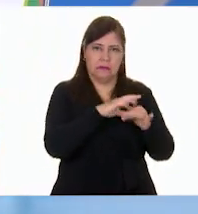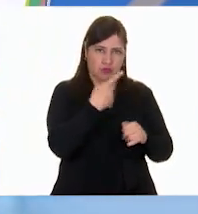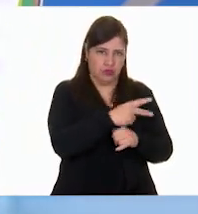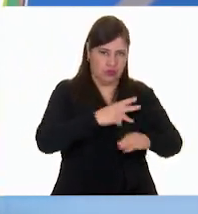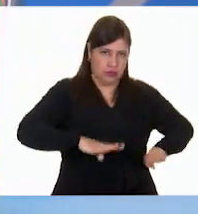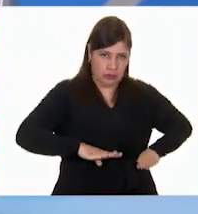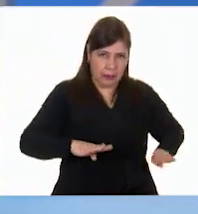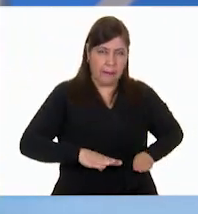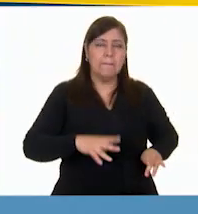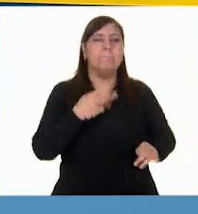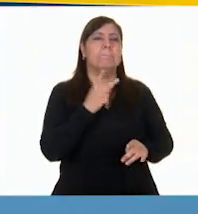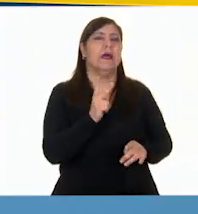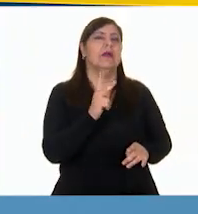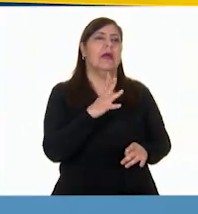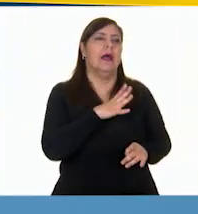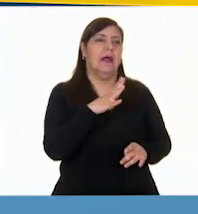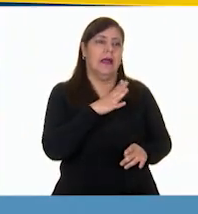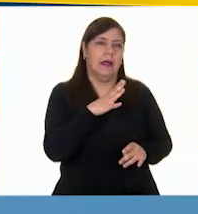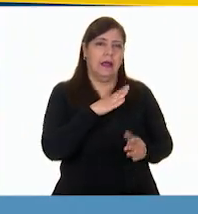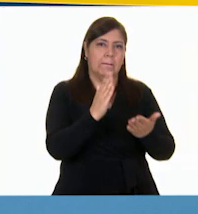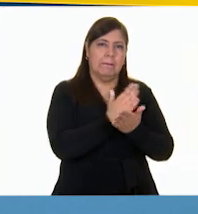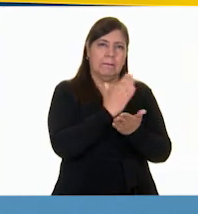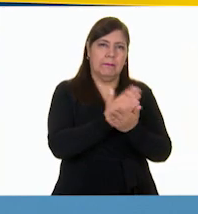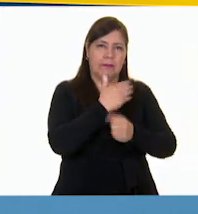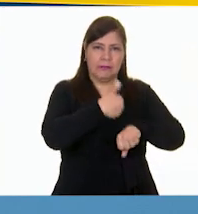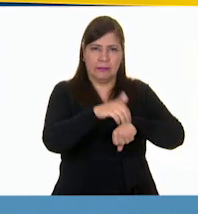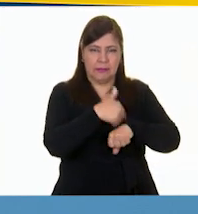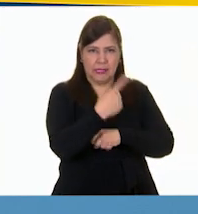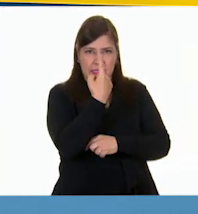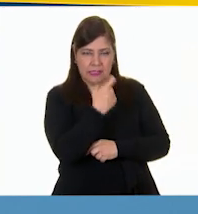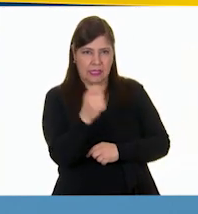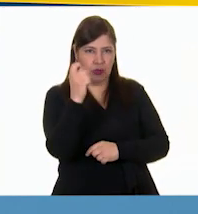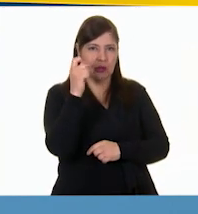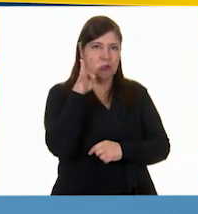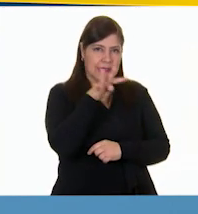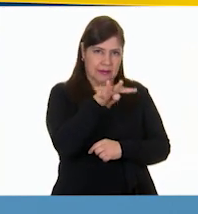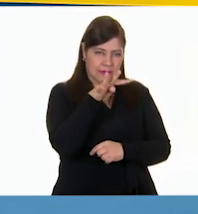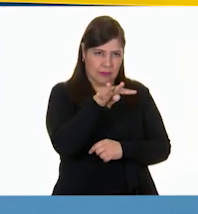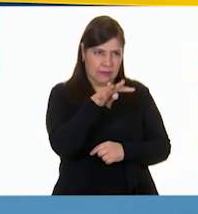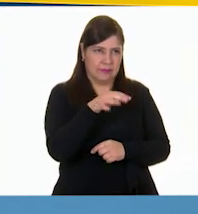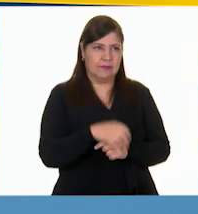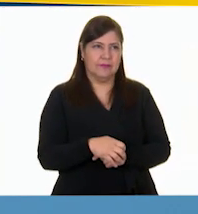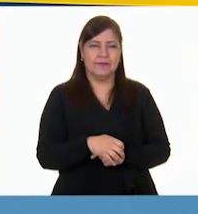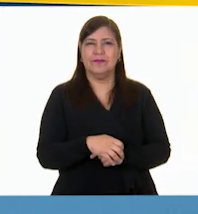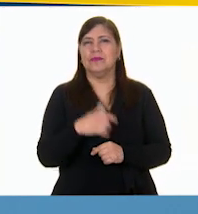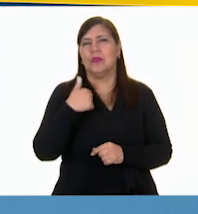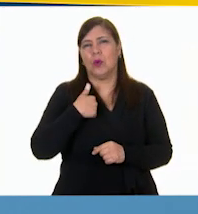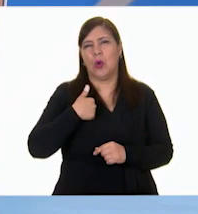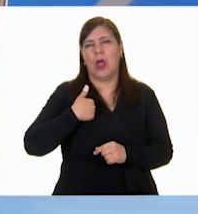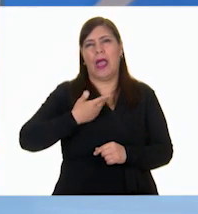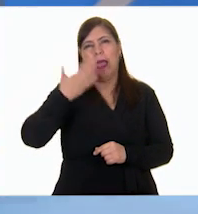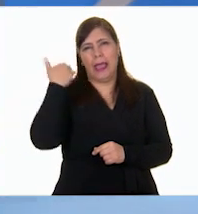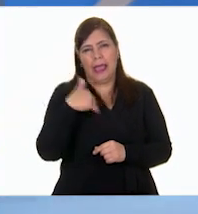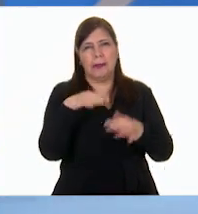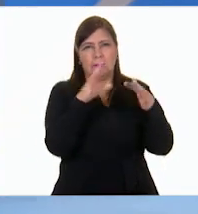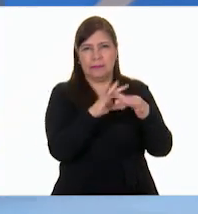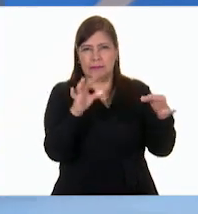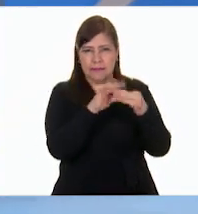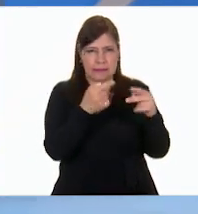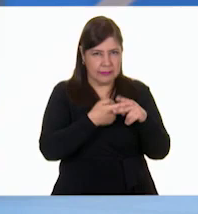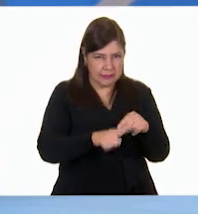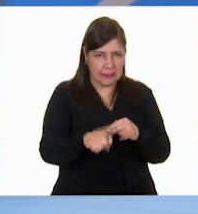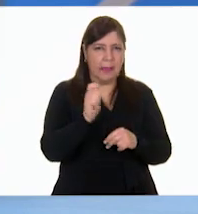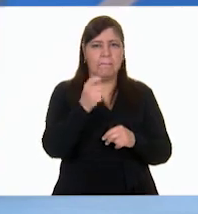manera más concreta también lo tenemos en la página 119, que fue lo que les comentamos al inicio, ya